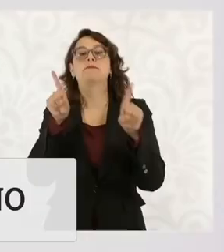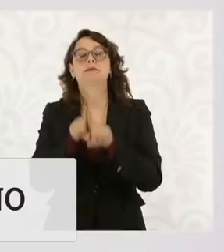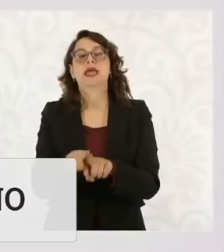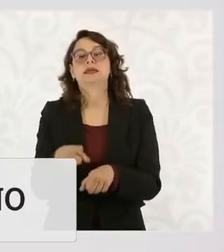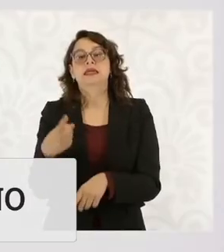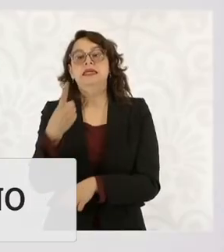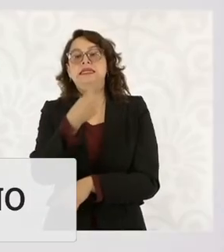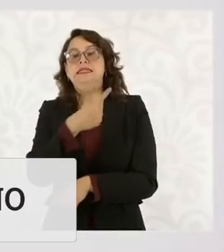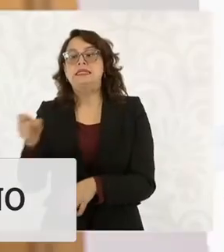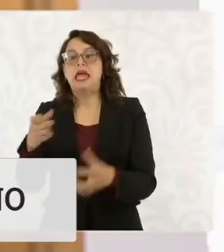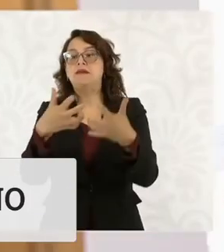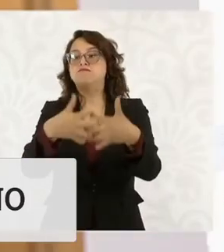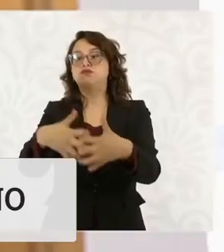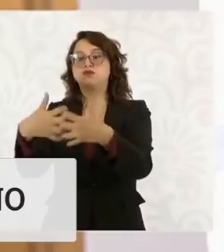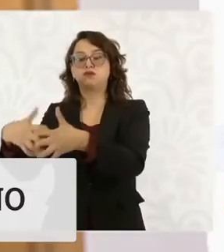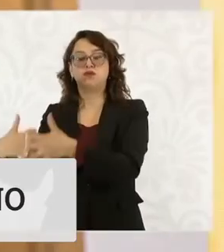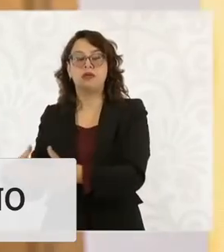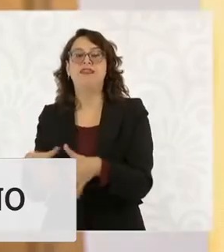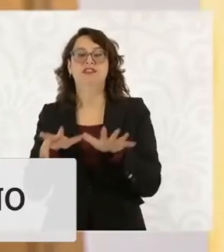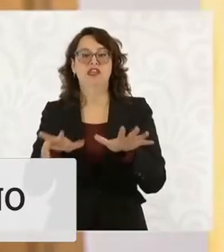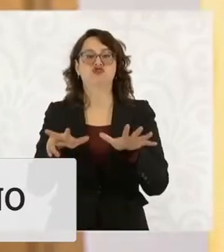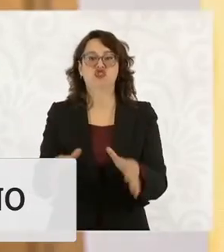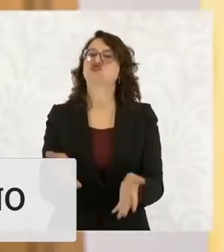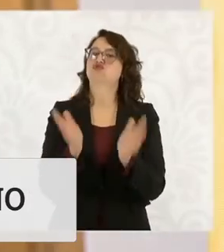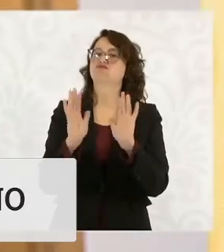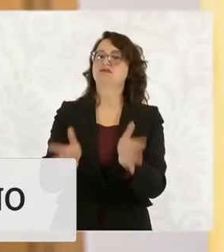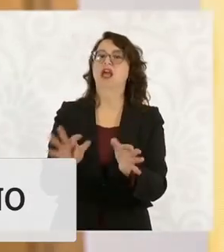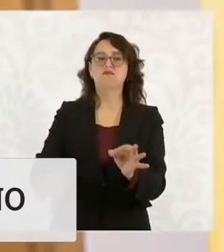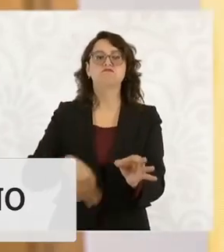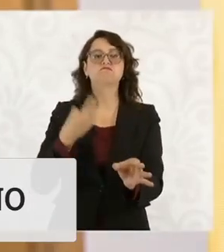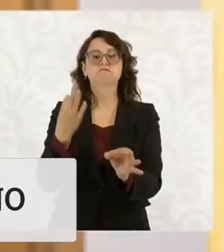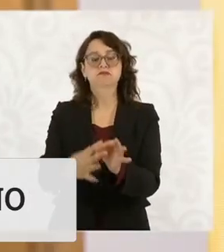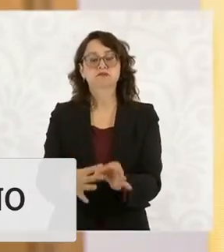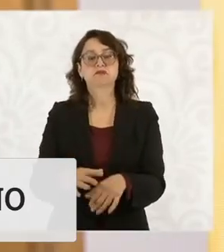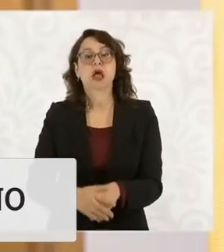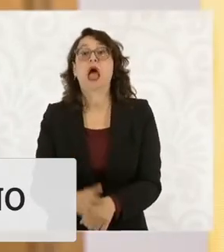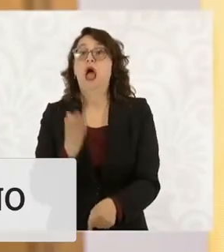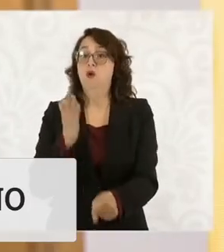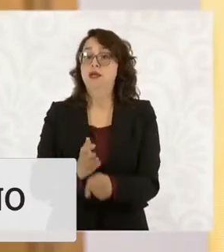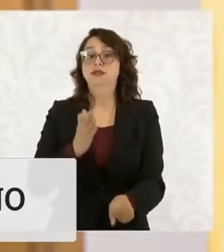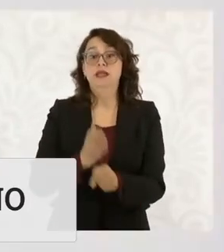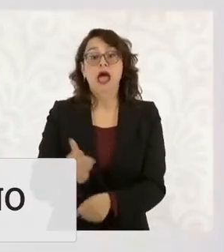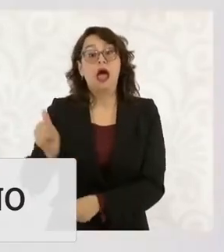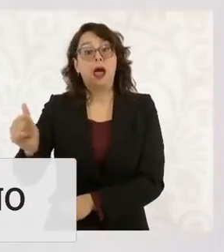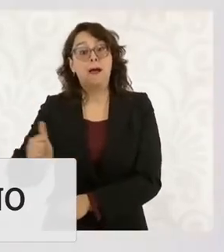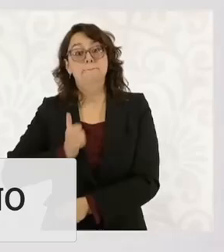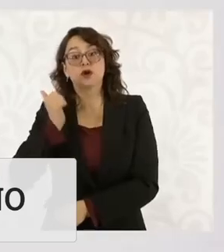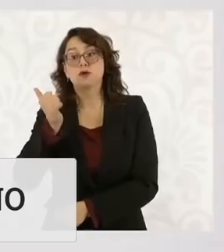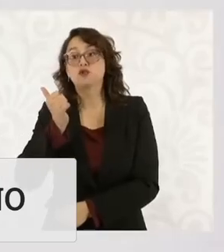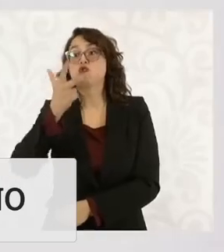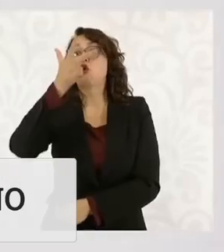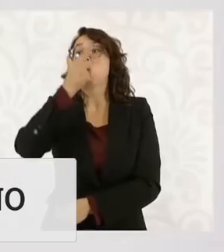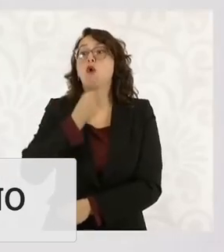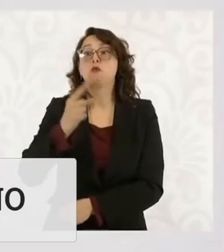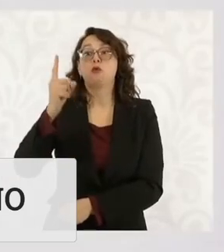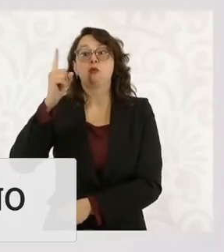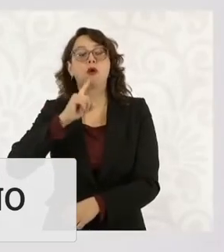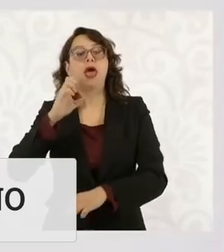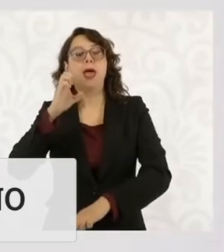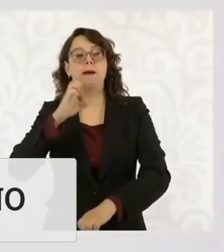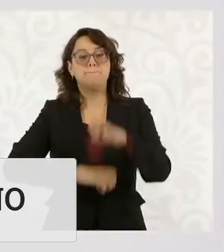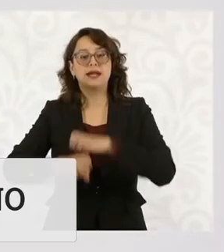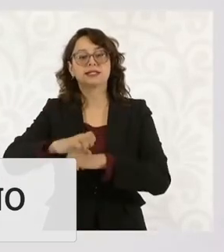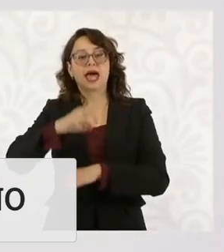anunciamos. Aprovecho para convocar respetuosamente a las y los empresarios de nuestro